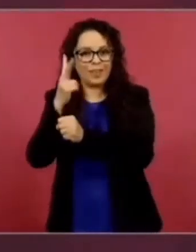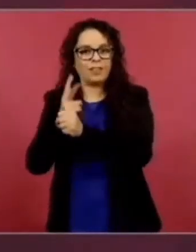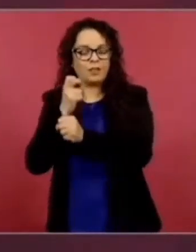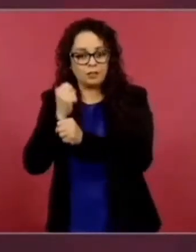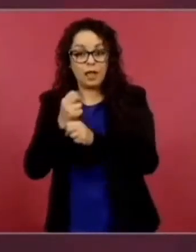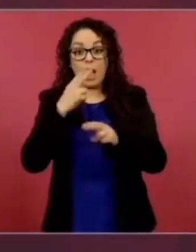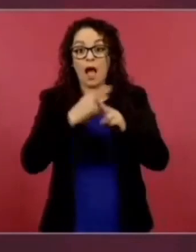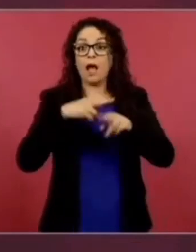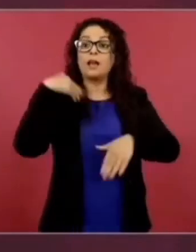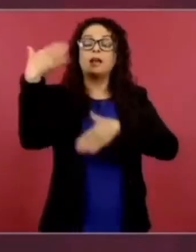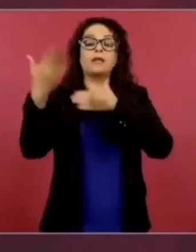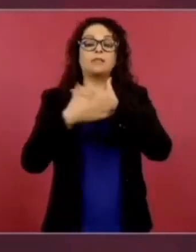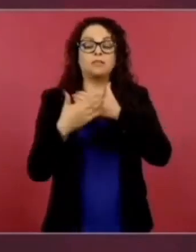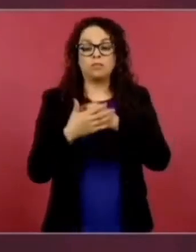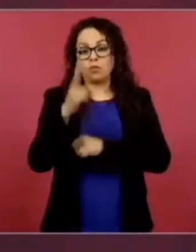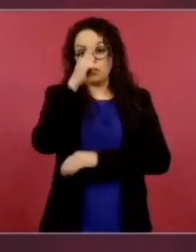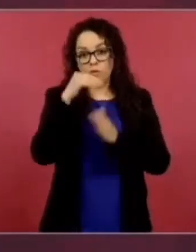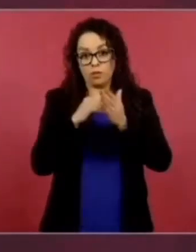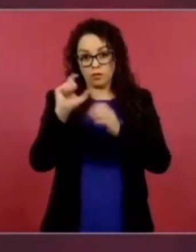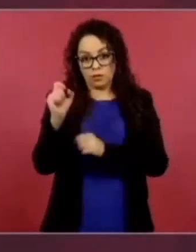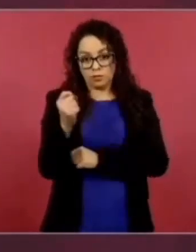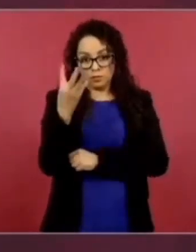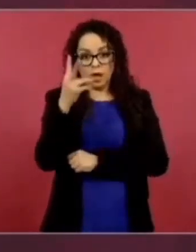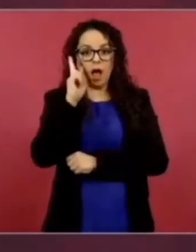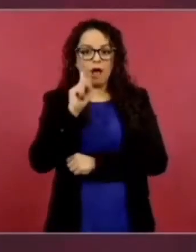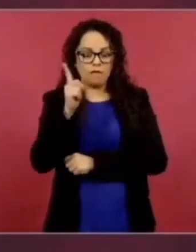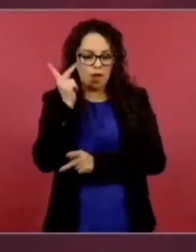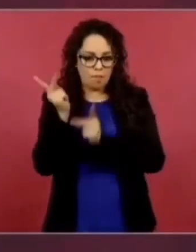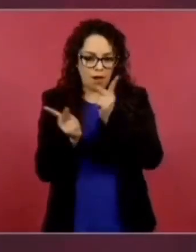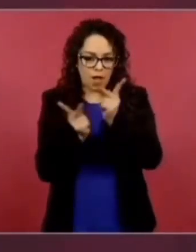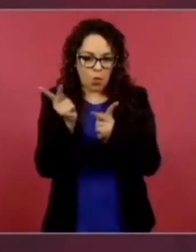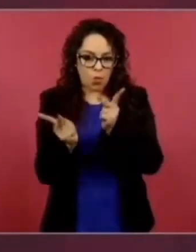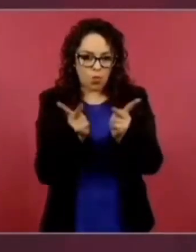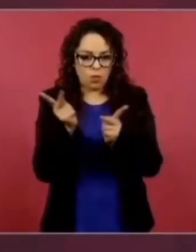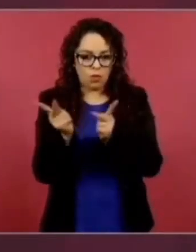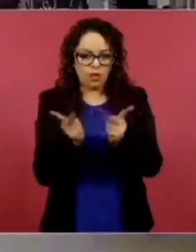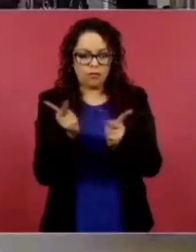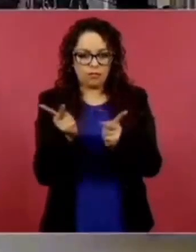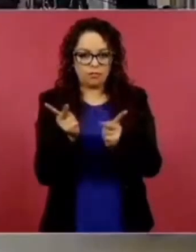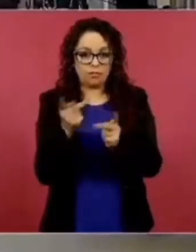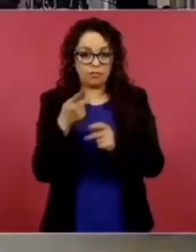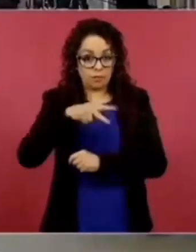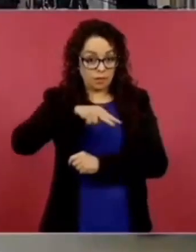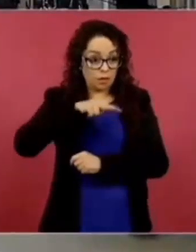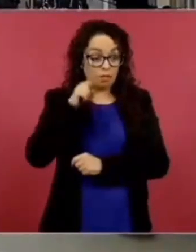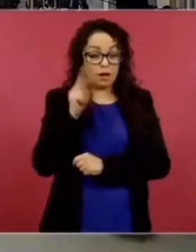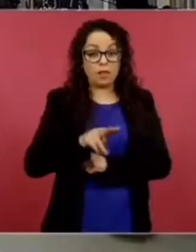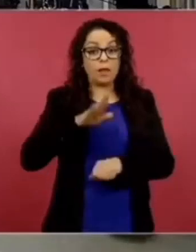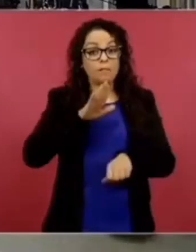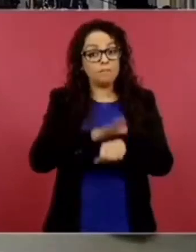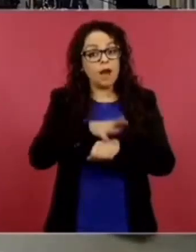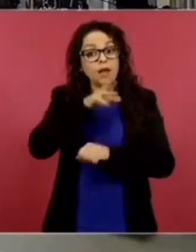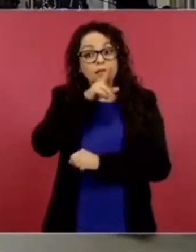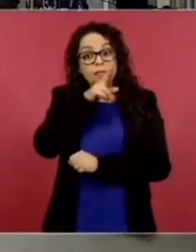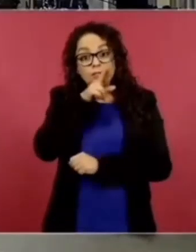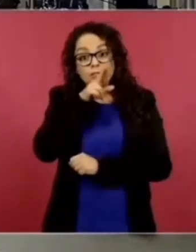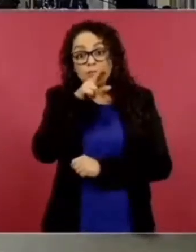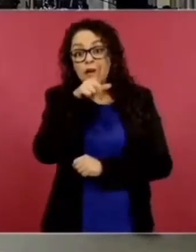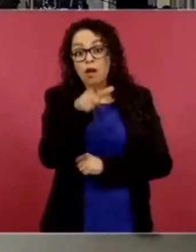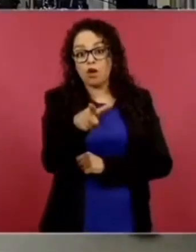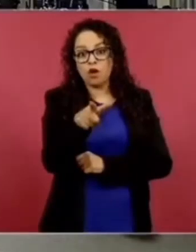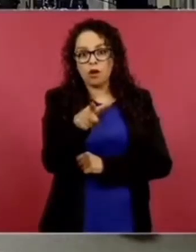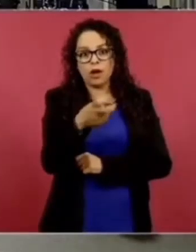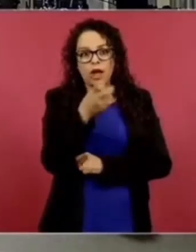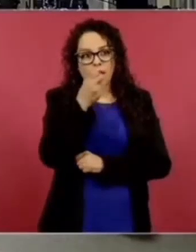es cuando mejor nos ha ido. Y eso no está medido en la encuesta del INEGI, de